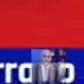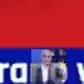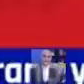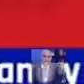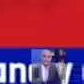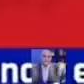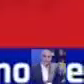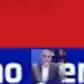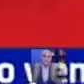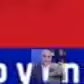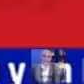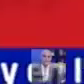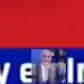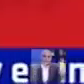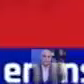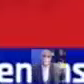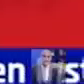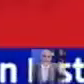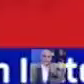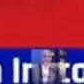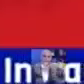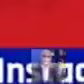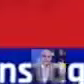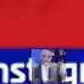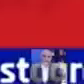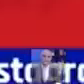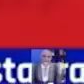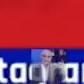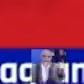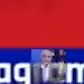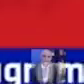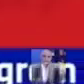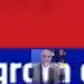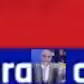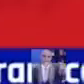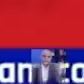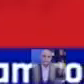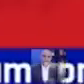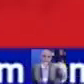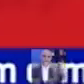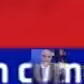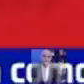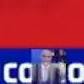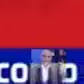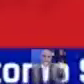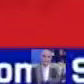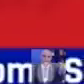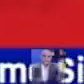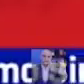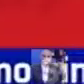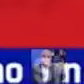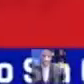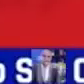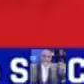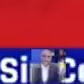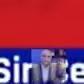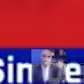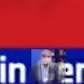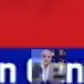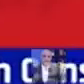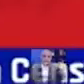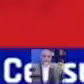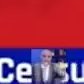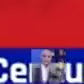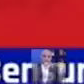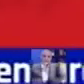conjunto en esta alianza Mexicanos contra la Corrupción y la Impunidad, una de las organizaciones más señaladas por el presidente